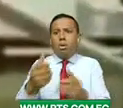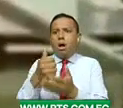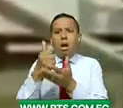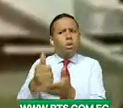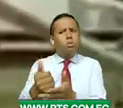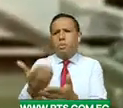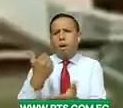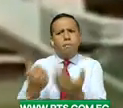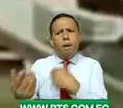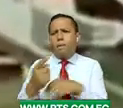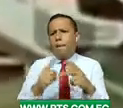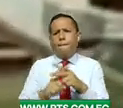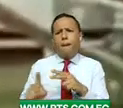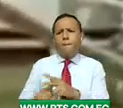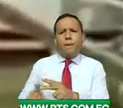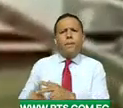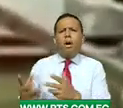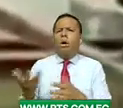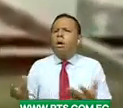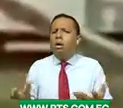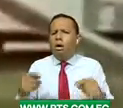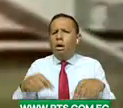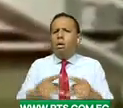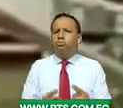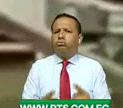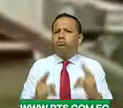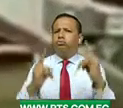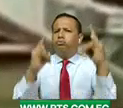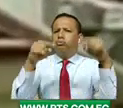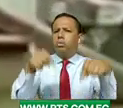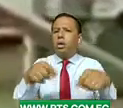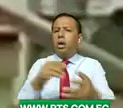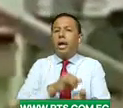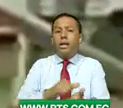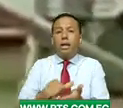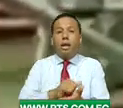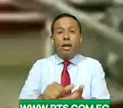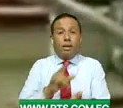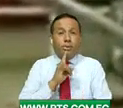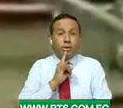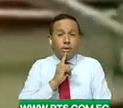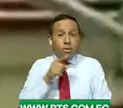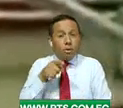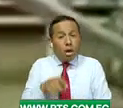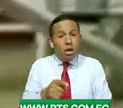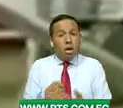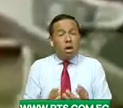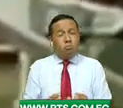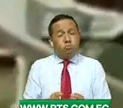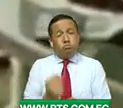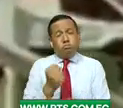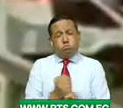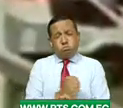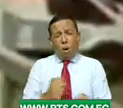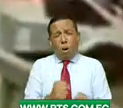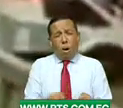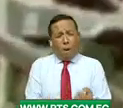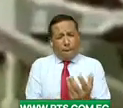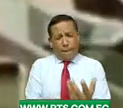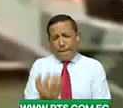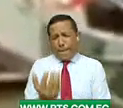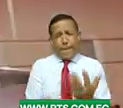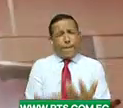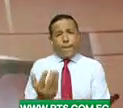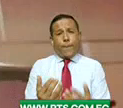una explosión ocurrida en un edificio residencial del distrito de Brooklyn en Nueva York. El estallido tuvo lugar en el sótano de un bloque de